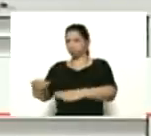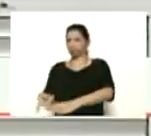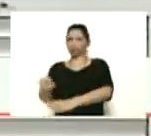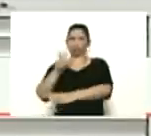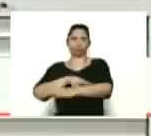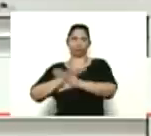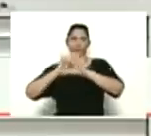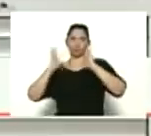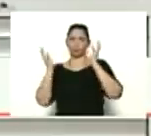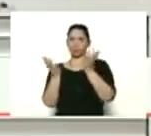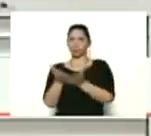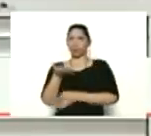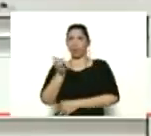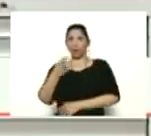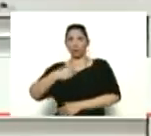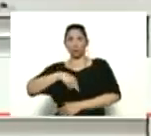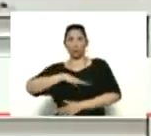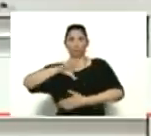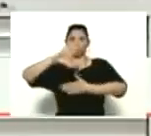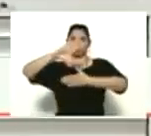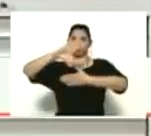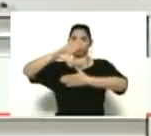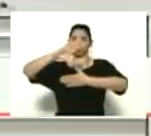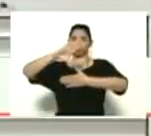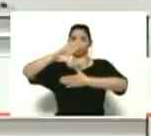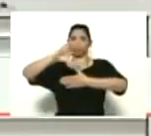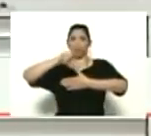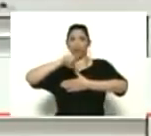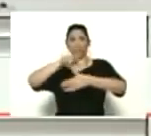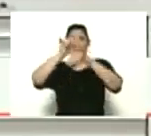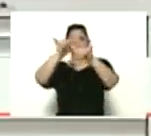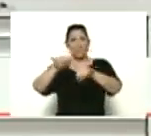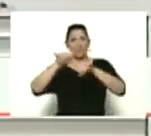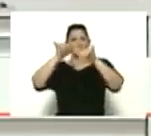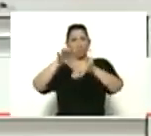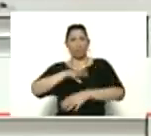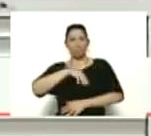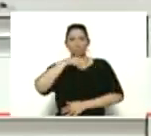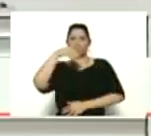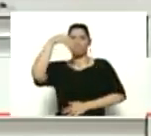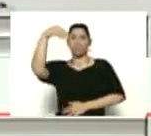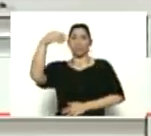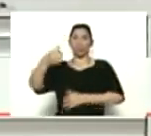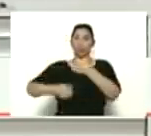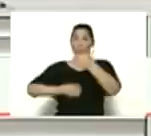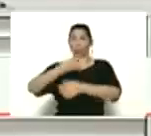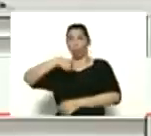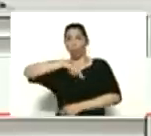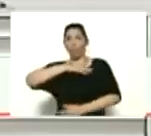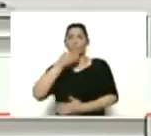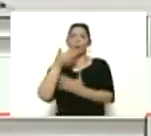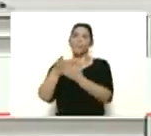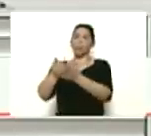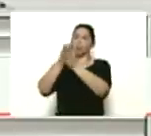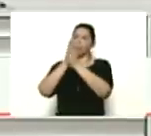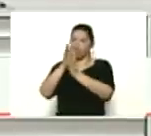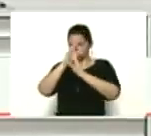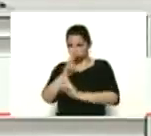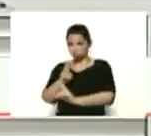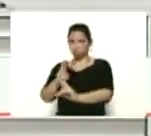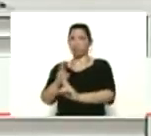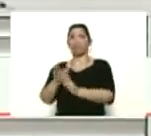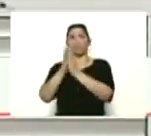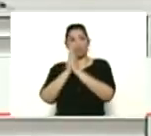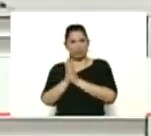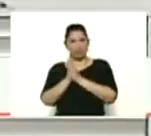global y está en nuestro continente. Así que con ese mismo espíritu al cual nosotros pedimos respetar por